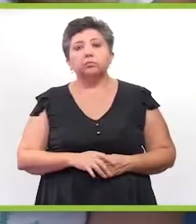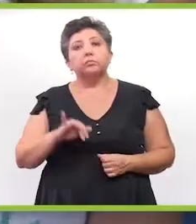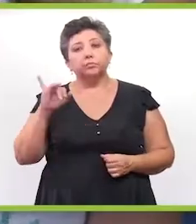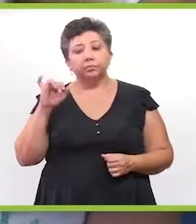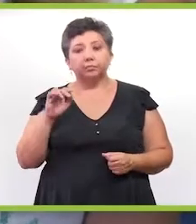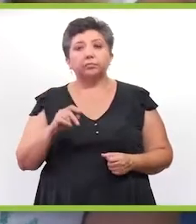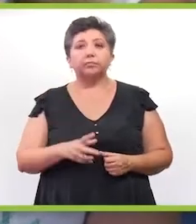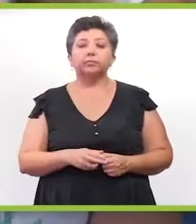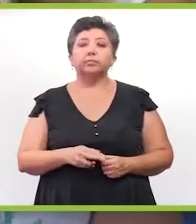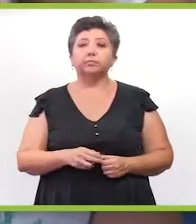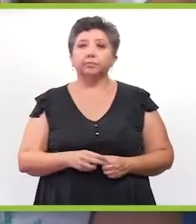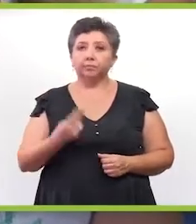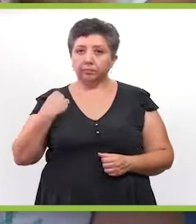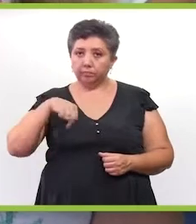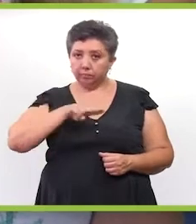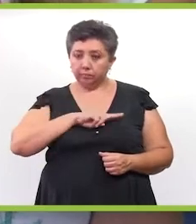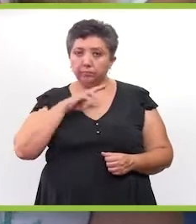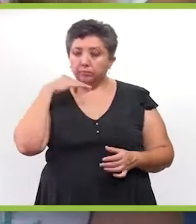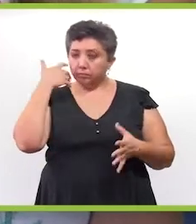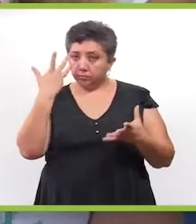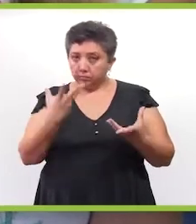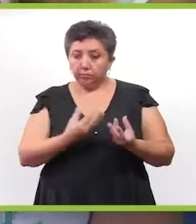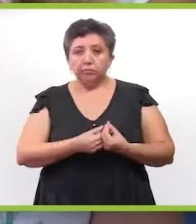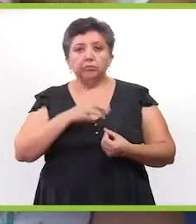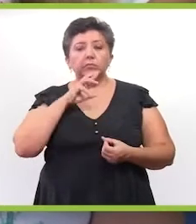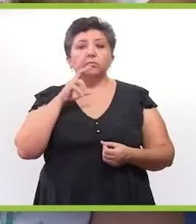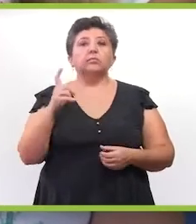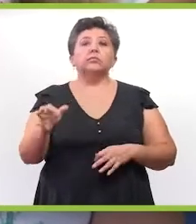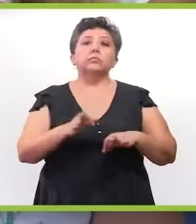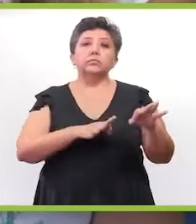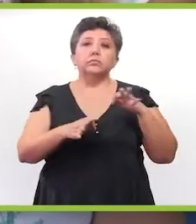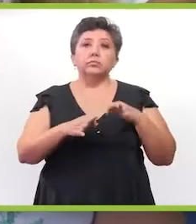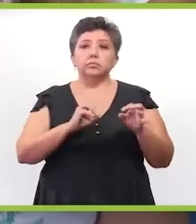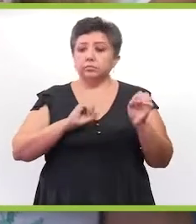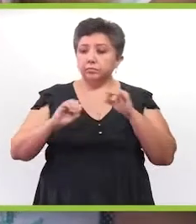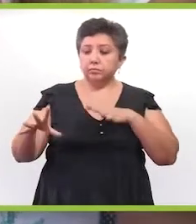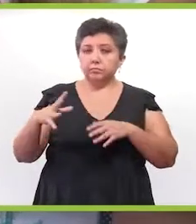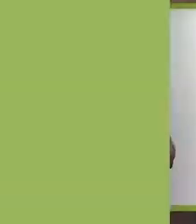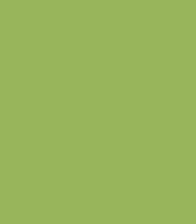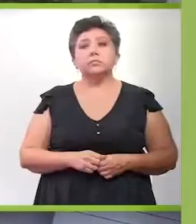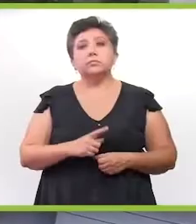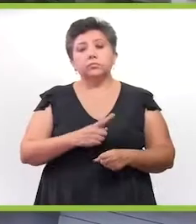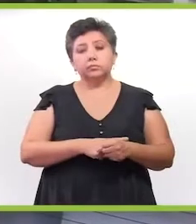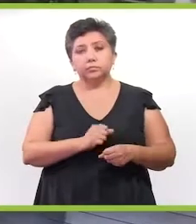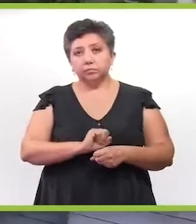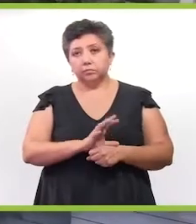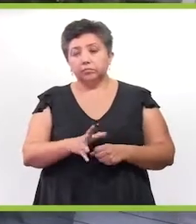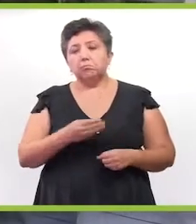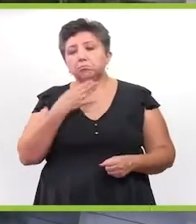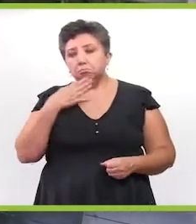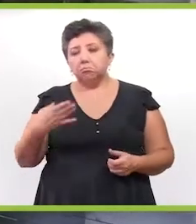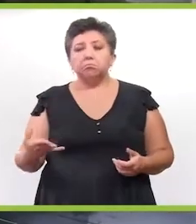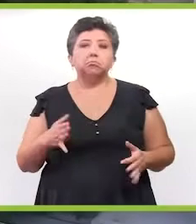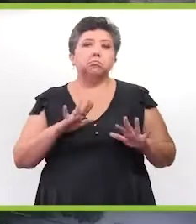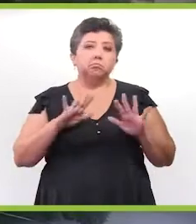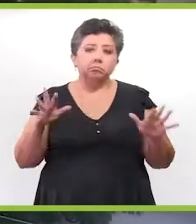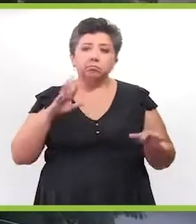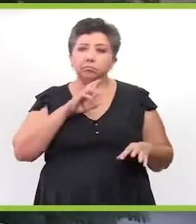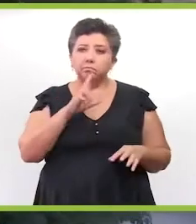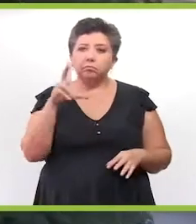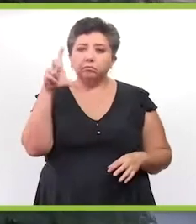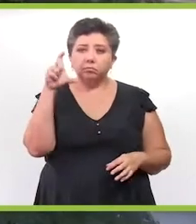sí por supuesto oliver nosotros lo que queremos es recuperar los empleos que se perdieron en la pandemia vamos a muy buen ritmo ya